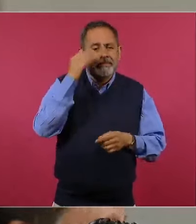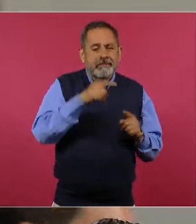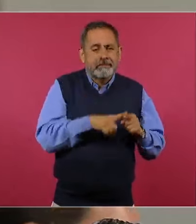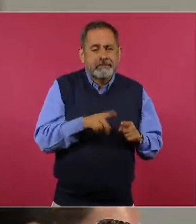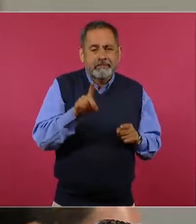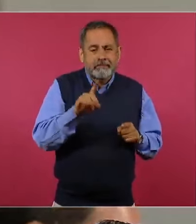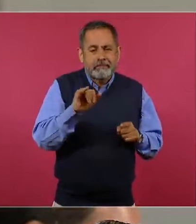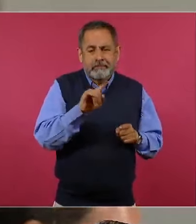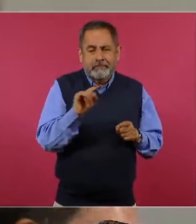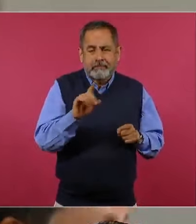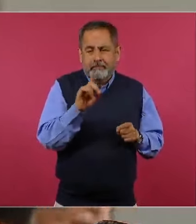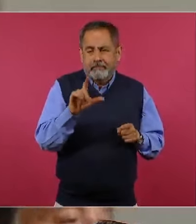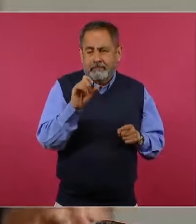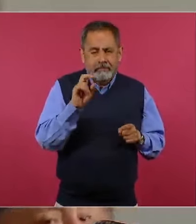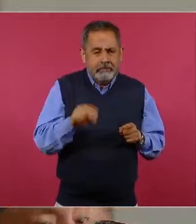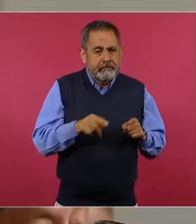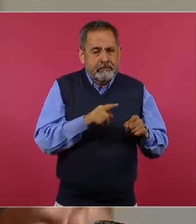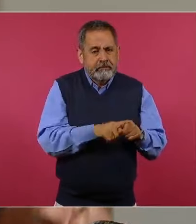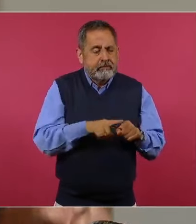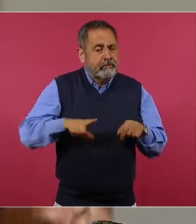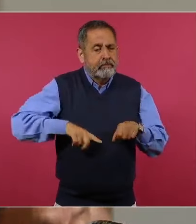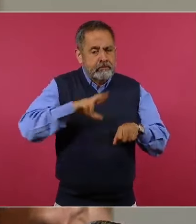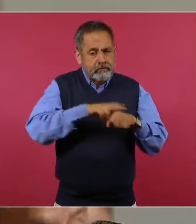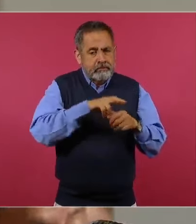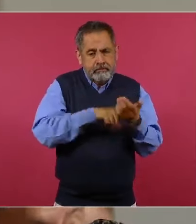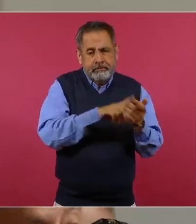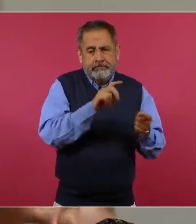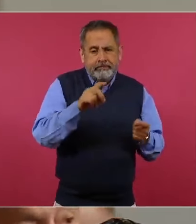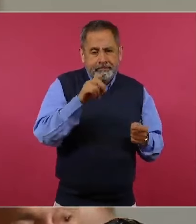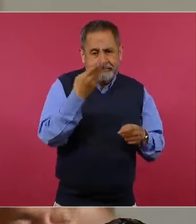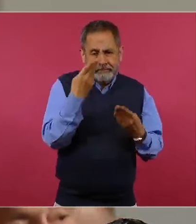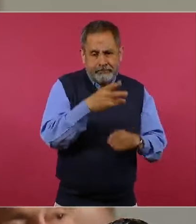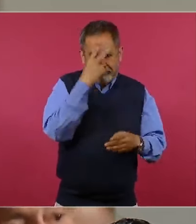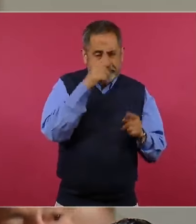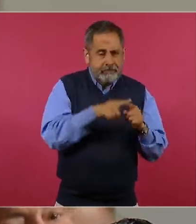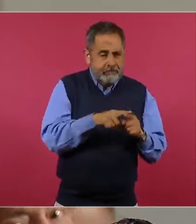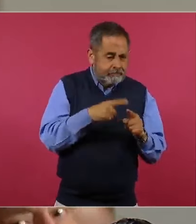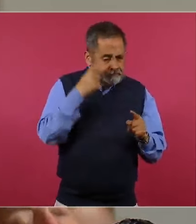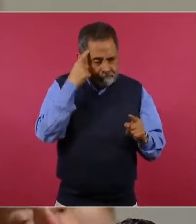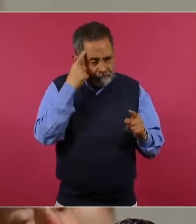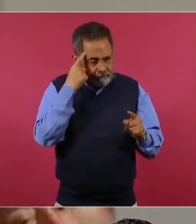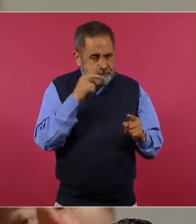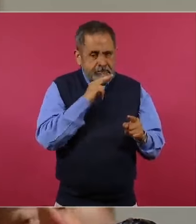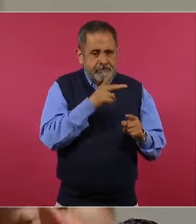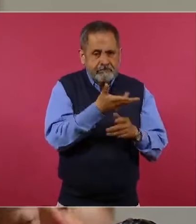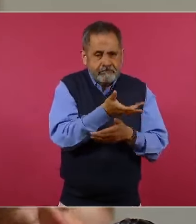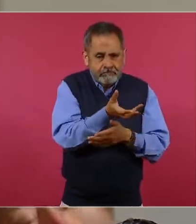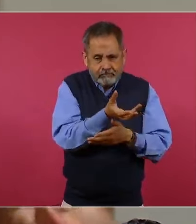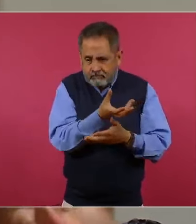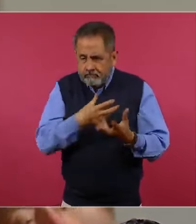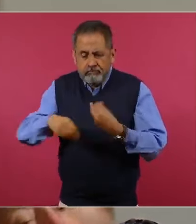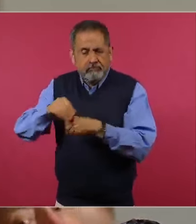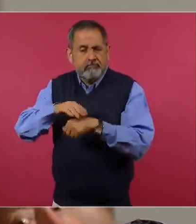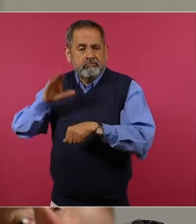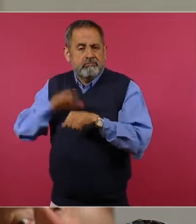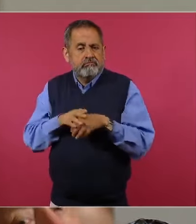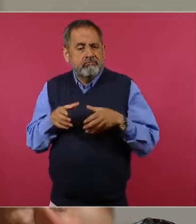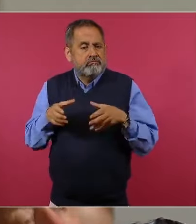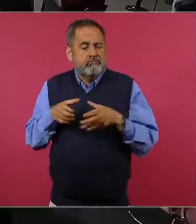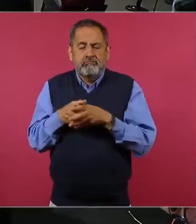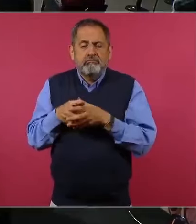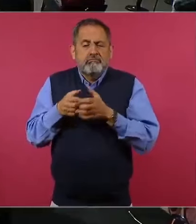Díaz de León, el gobernador del Banco de México, prefirió capitalizar el banco.